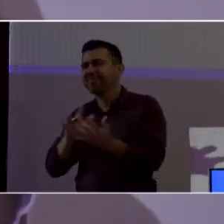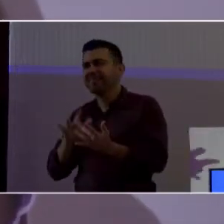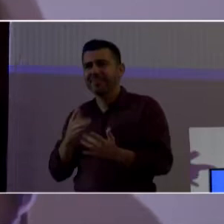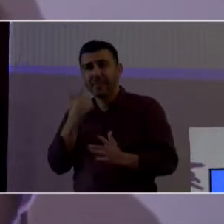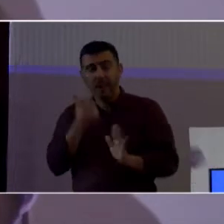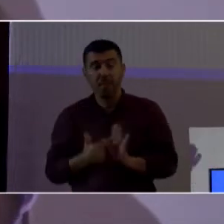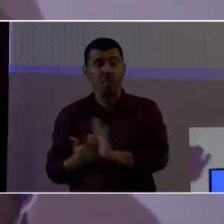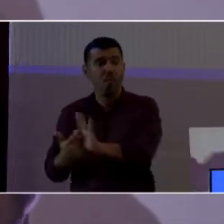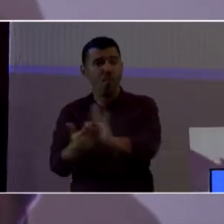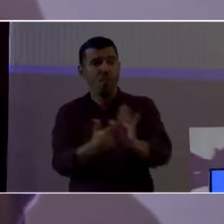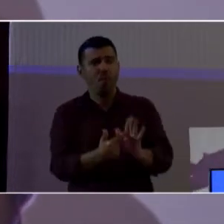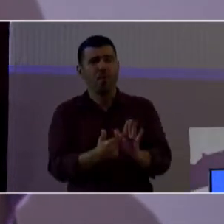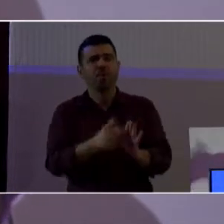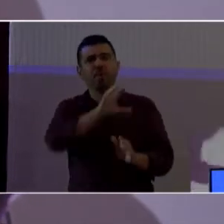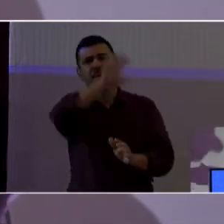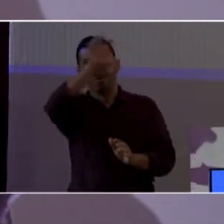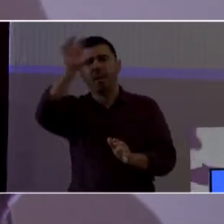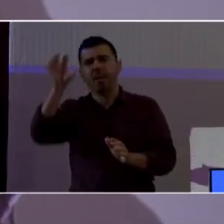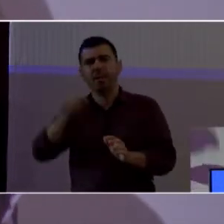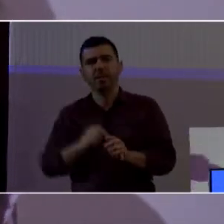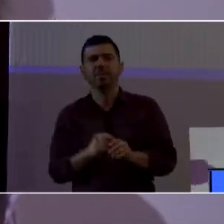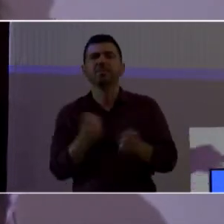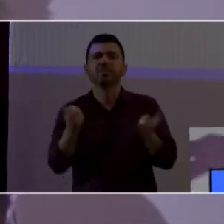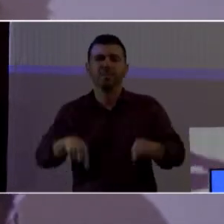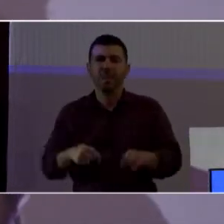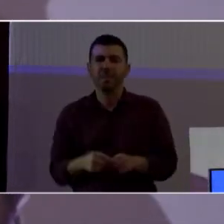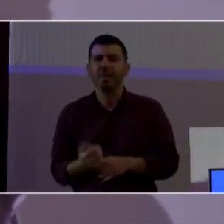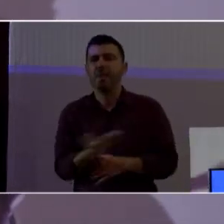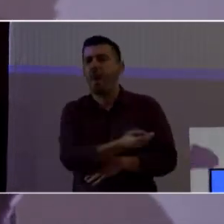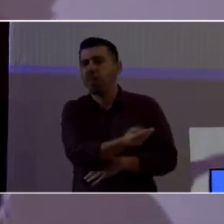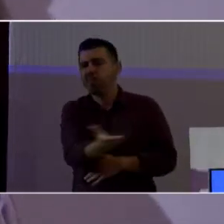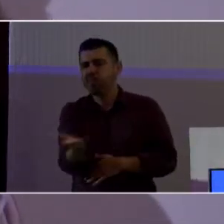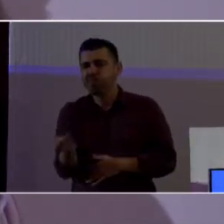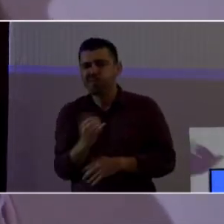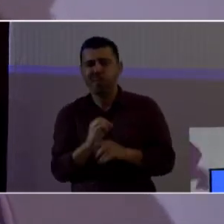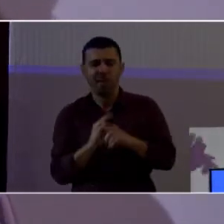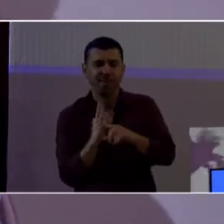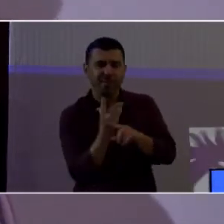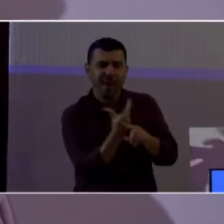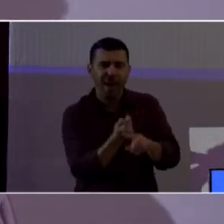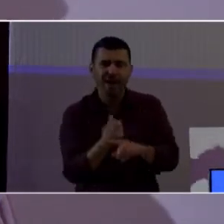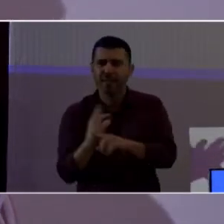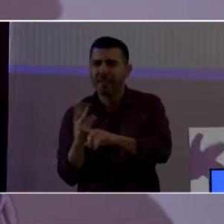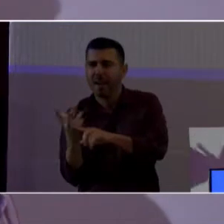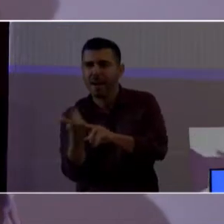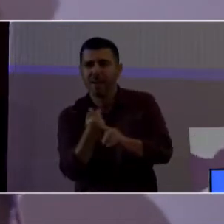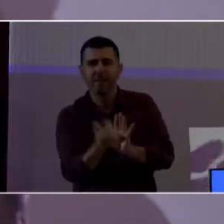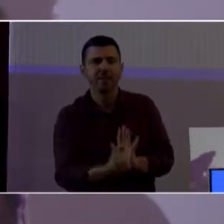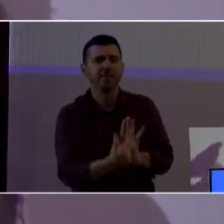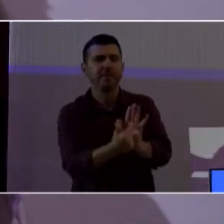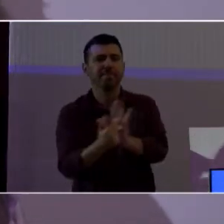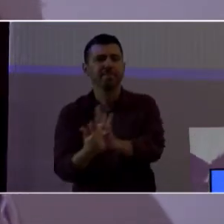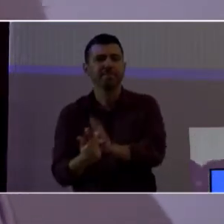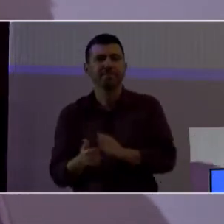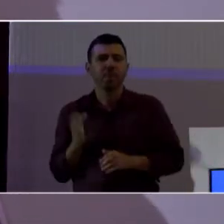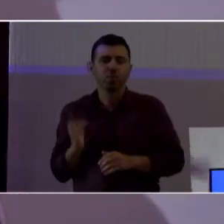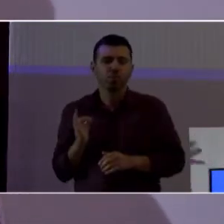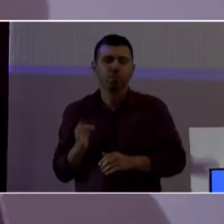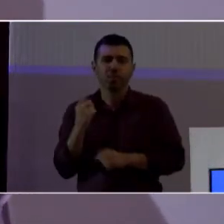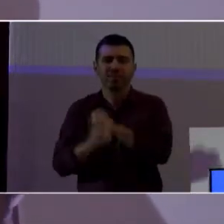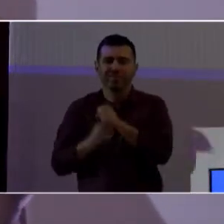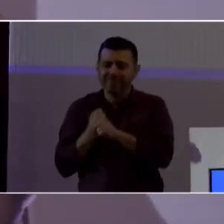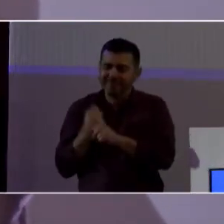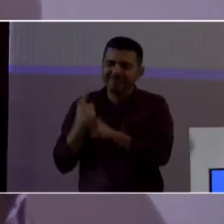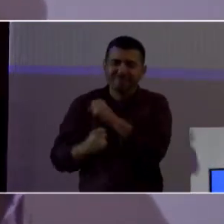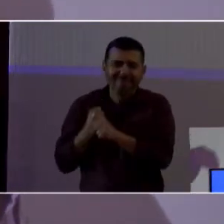artesanías y que venían a Colombia, pues, como todos los años, pero como vuelvo, digo, no, yo no había tenido la